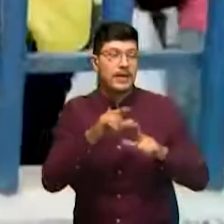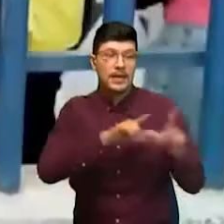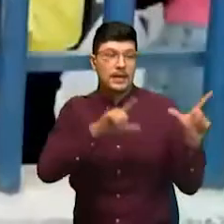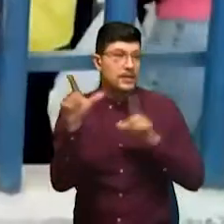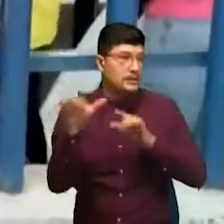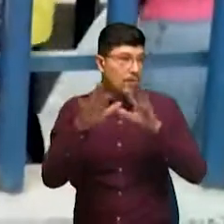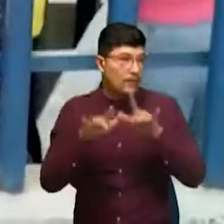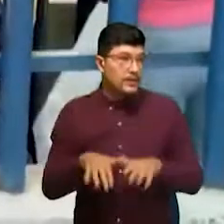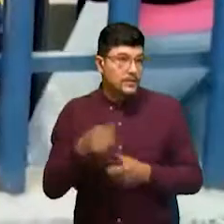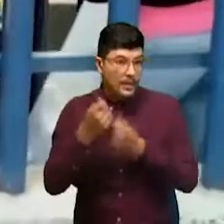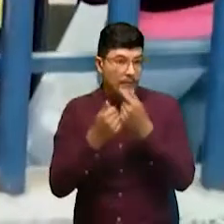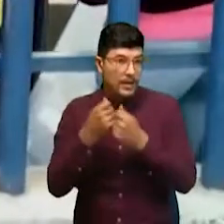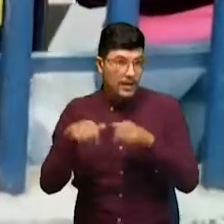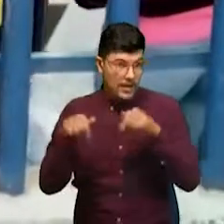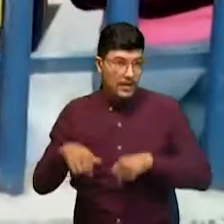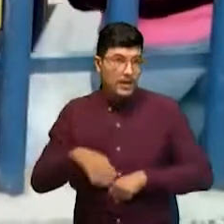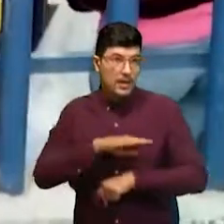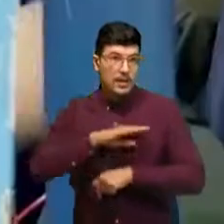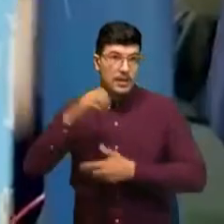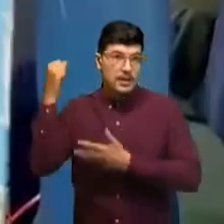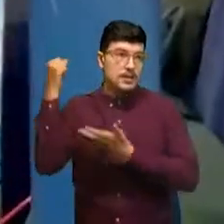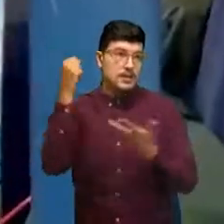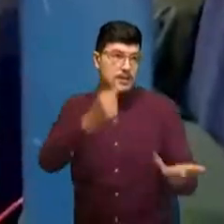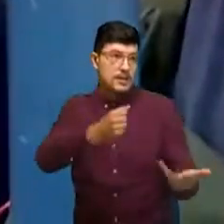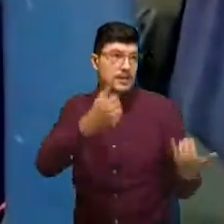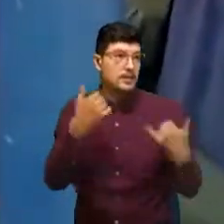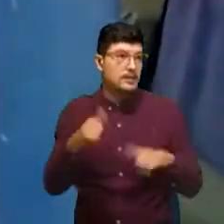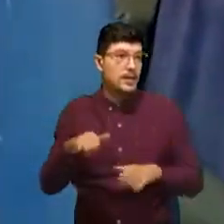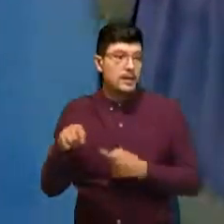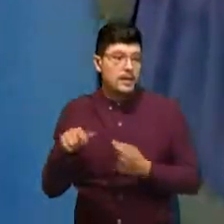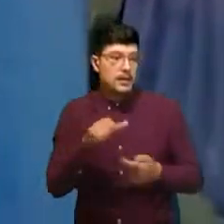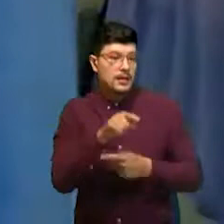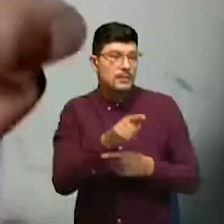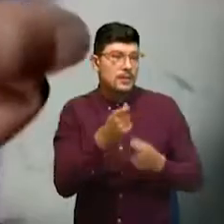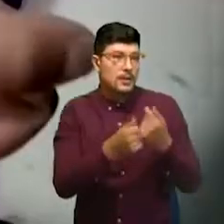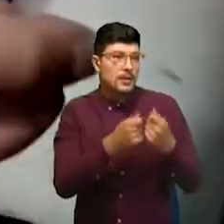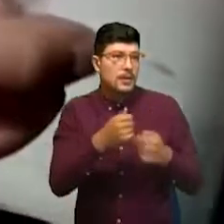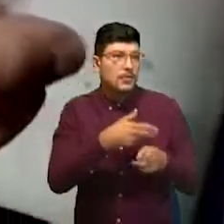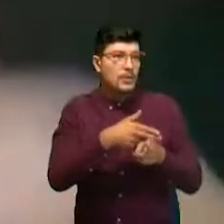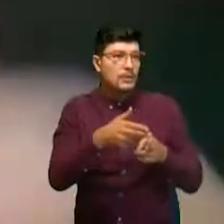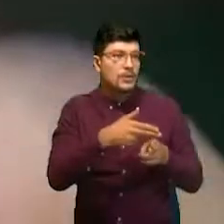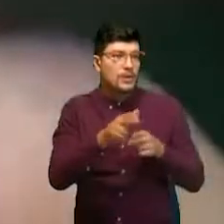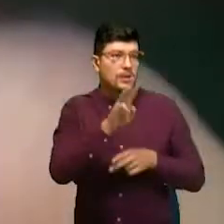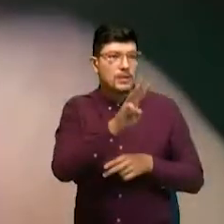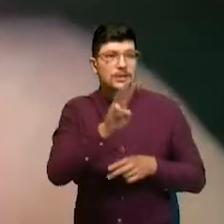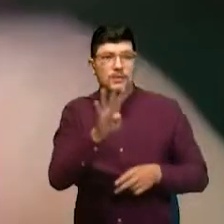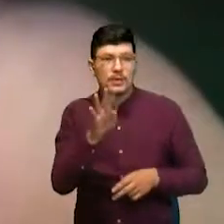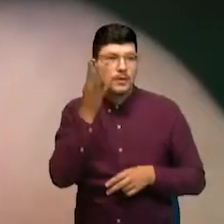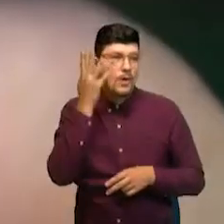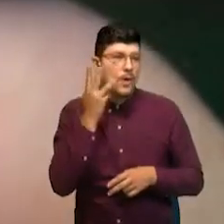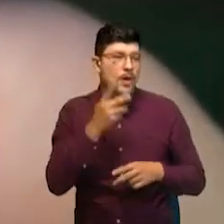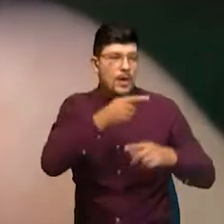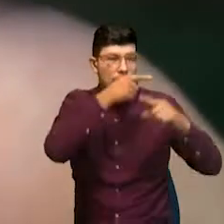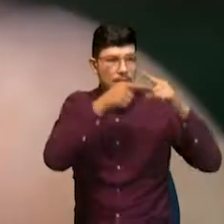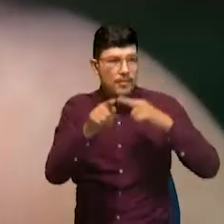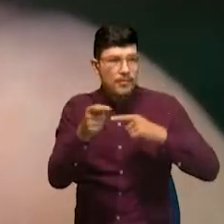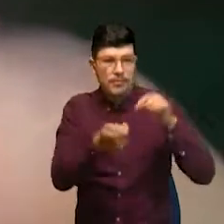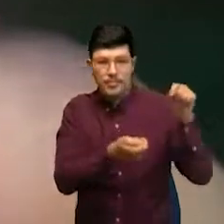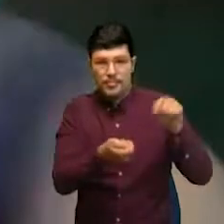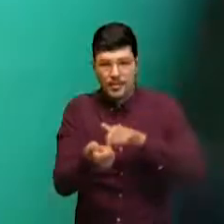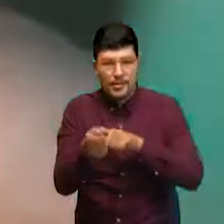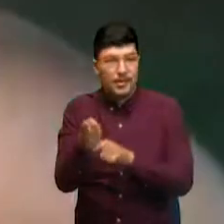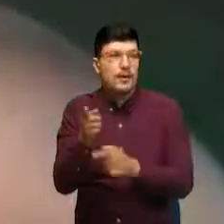ha informado de que se les ha entregado la plata a la fiducia para que en menos de 34 días le esté consignando